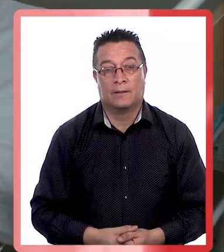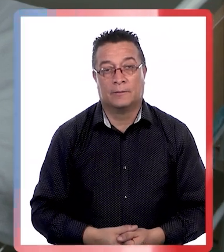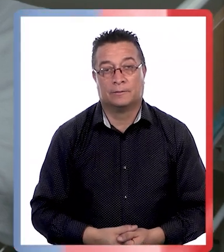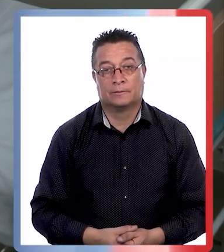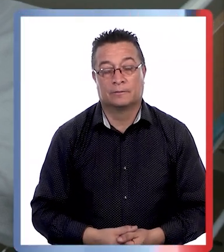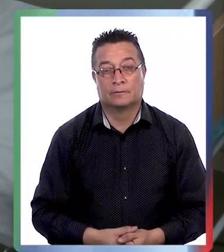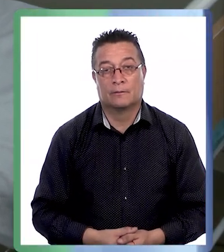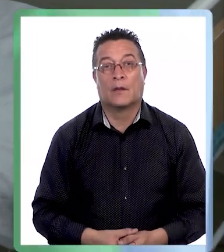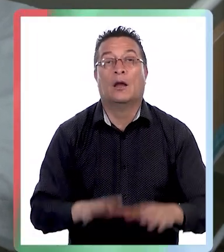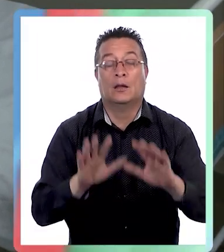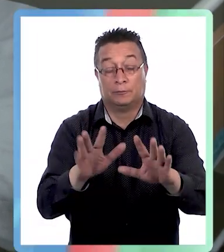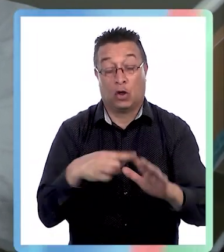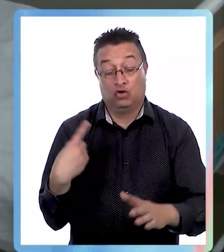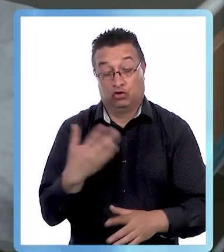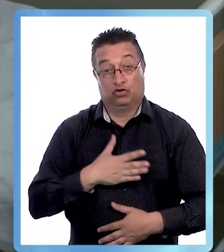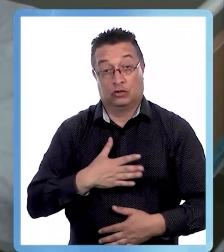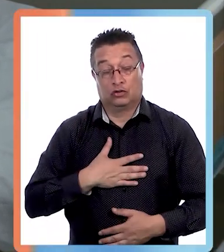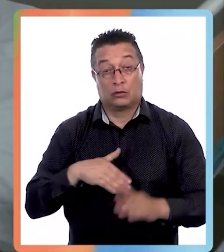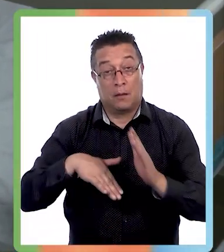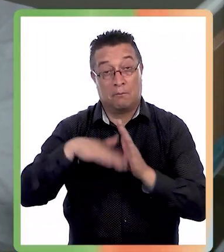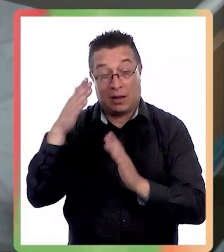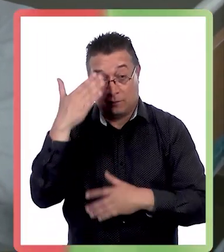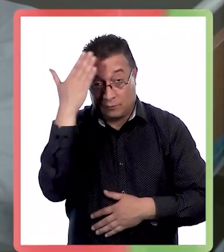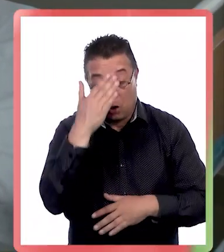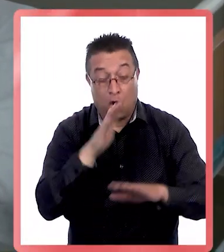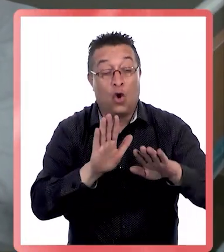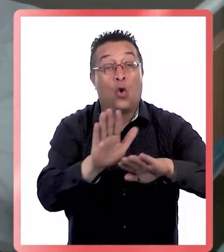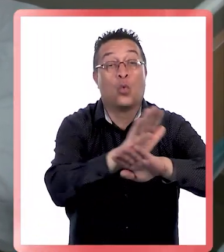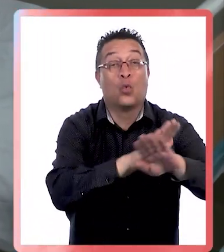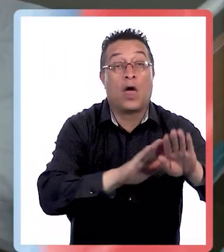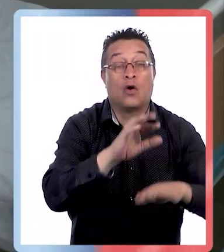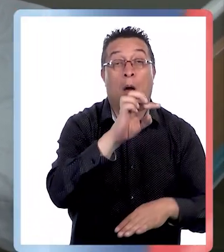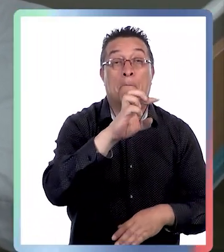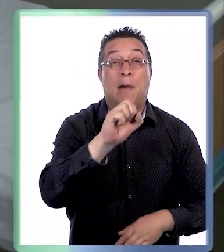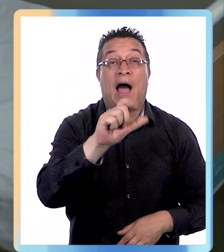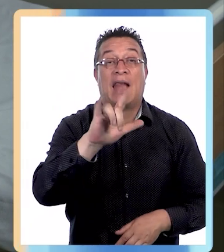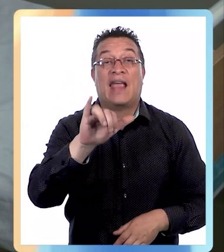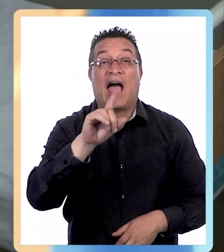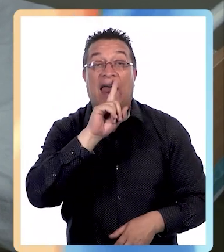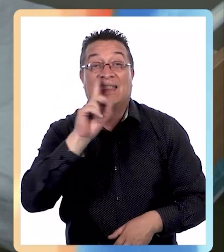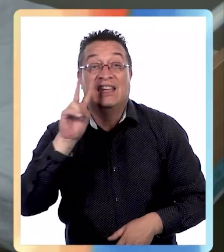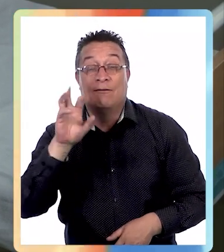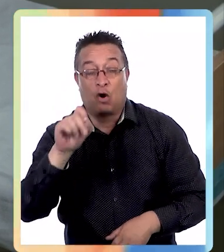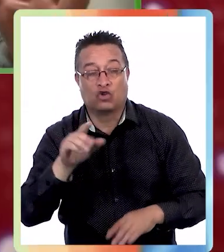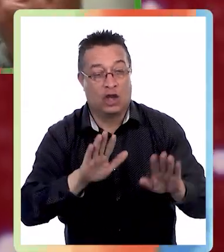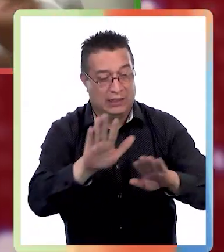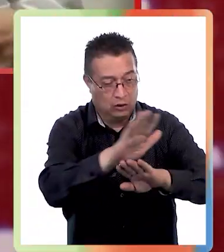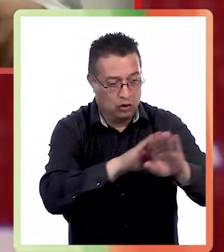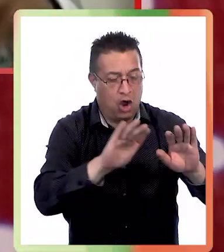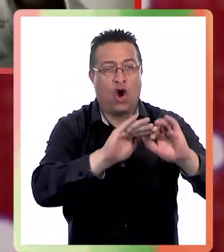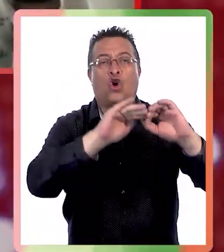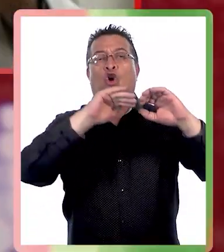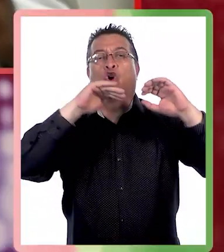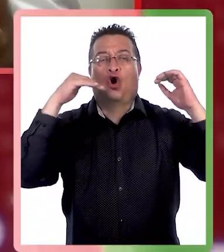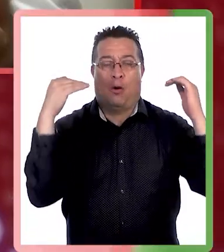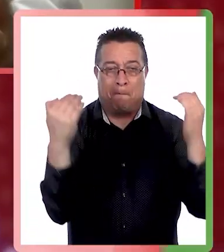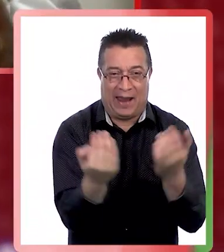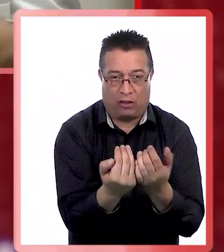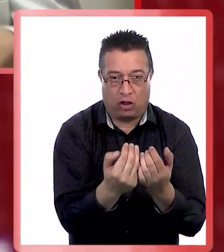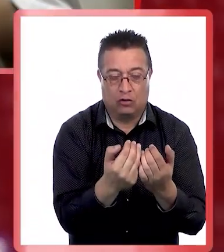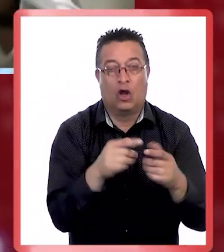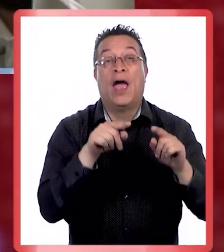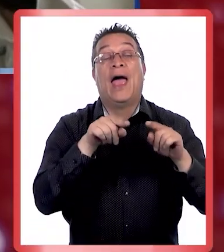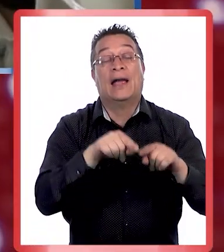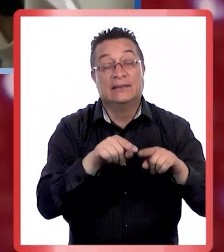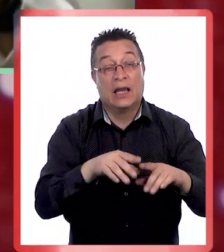Sí, nosotros nos preocupamos en cuidados paliativos de que el paciente sea tratado lo más global posible. Es